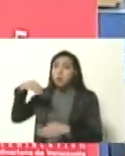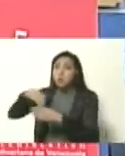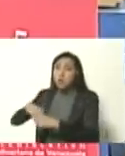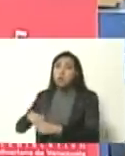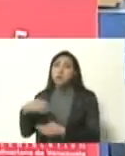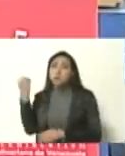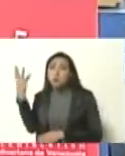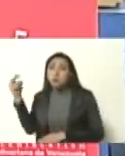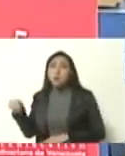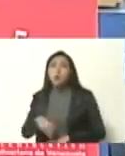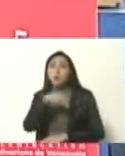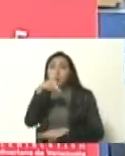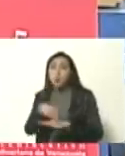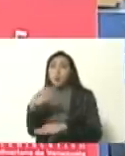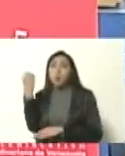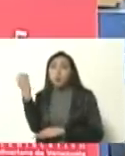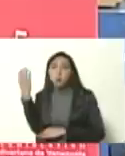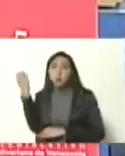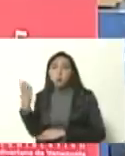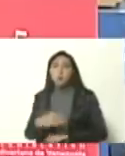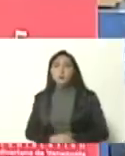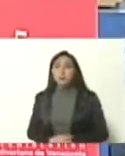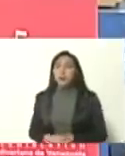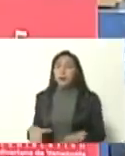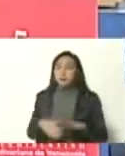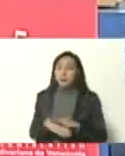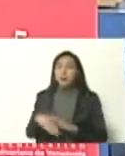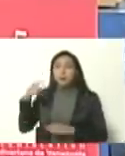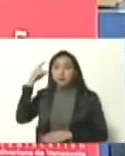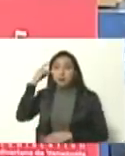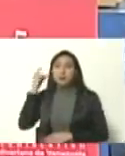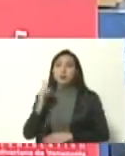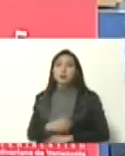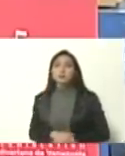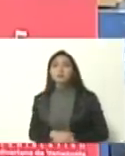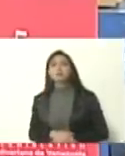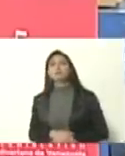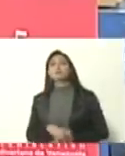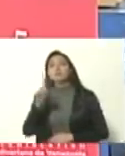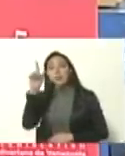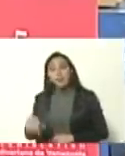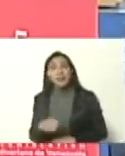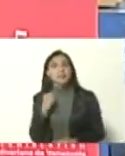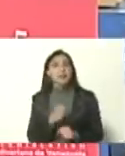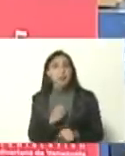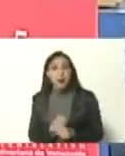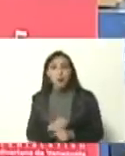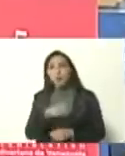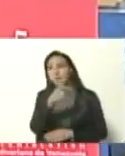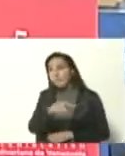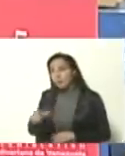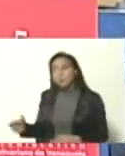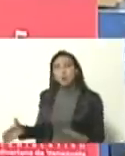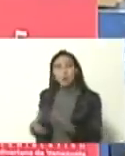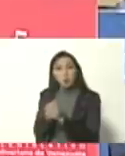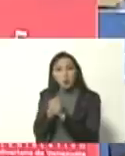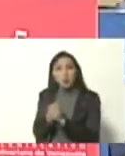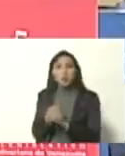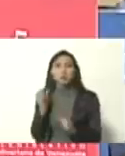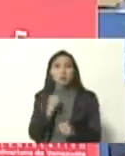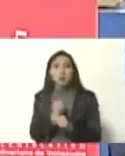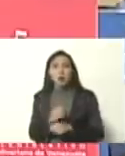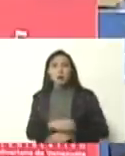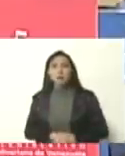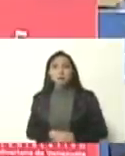en sesión el pasado día martes, incluidos los trabajadores, sus compañeros de trabajo de